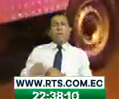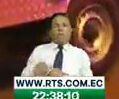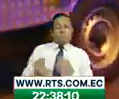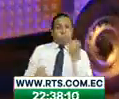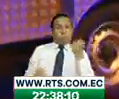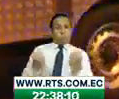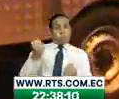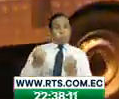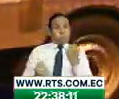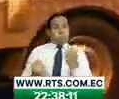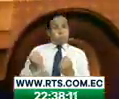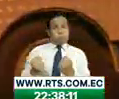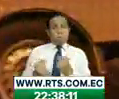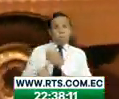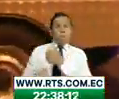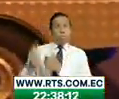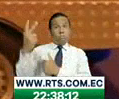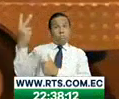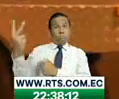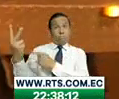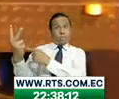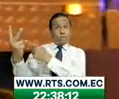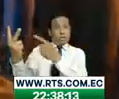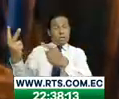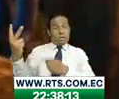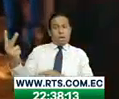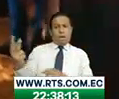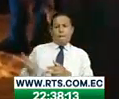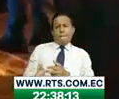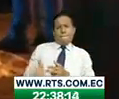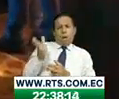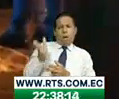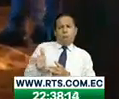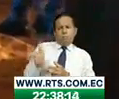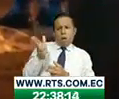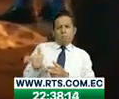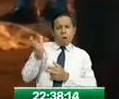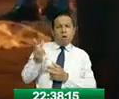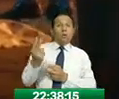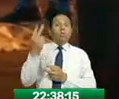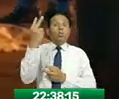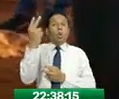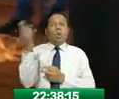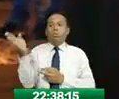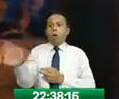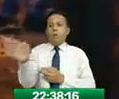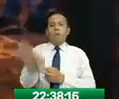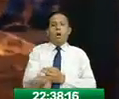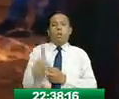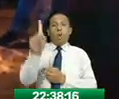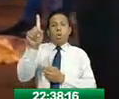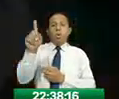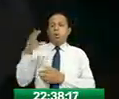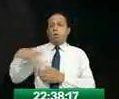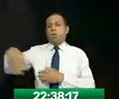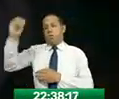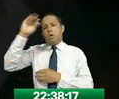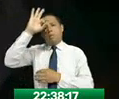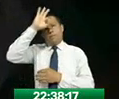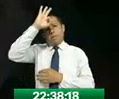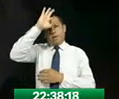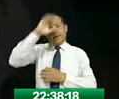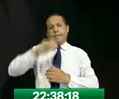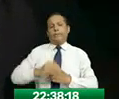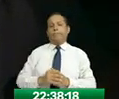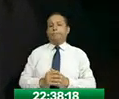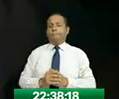disparados 3 hombres que se encontraban reunidos. 2 fallecieron y 1 se encuentra herido. A la inspección que se